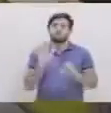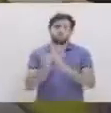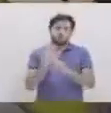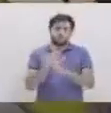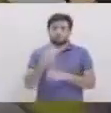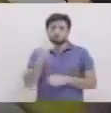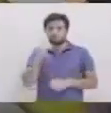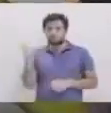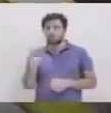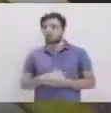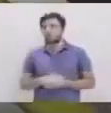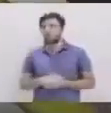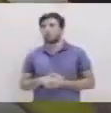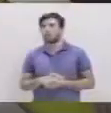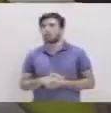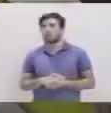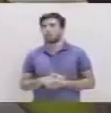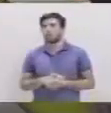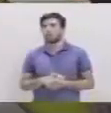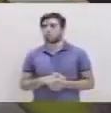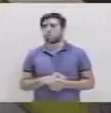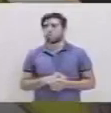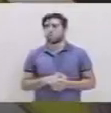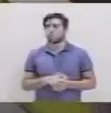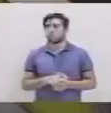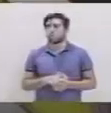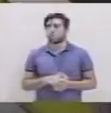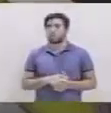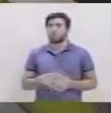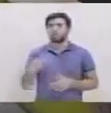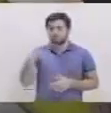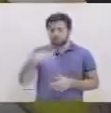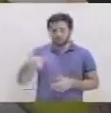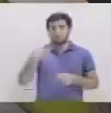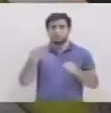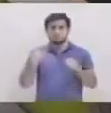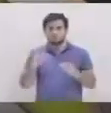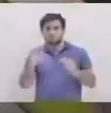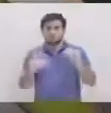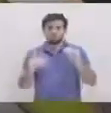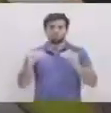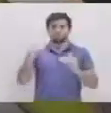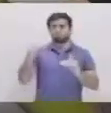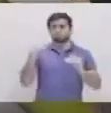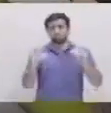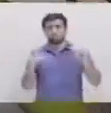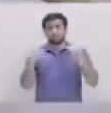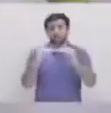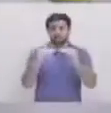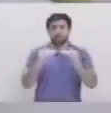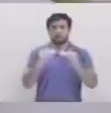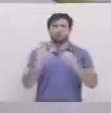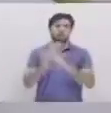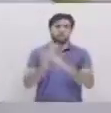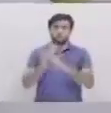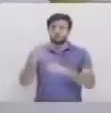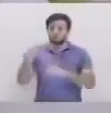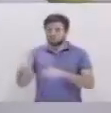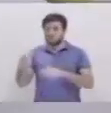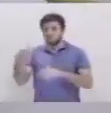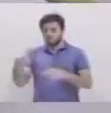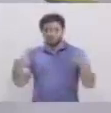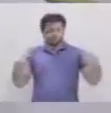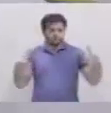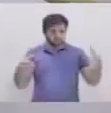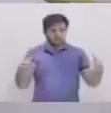temperatura. ¿Por qué? Porque los objetos tienen esa propiedad de equilibrio térmico, que quiere decir que cuando tenemos dos objetos